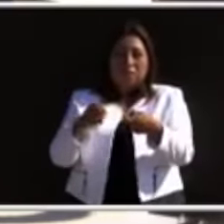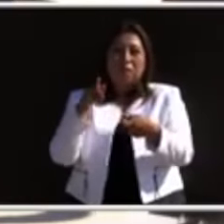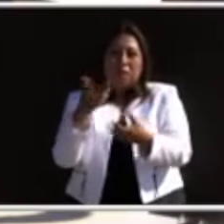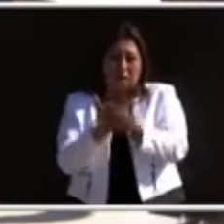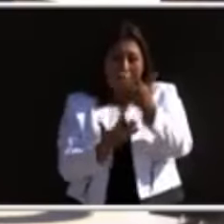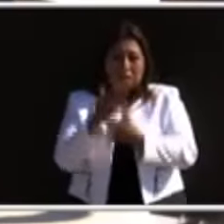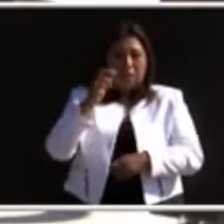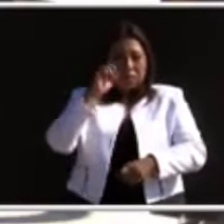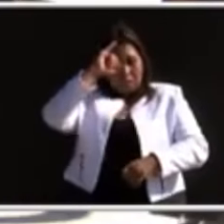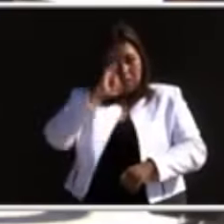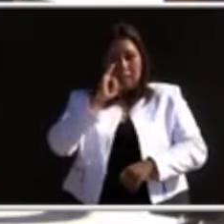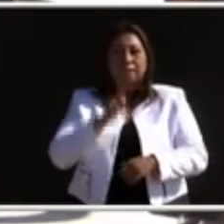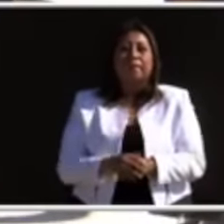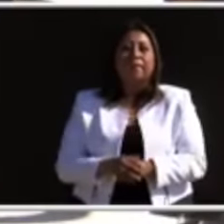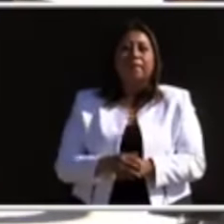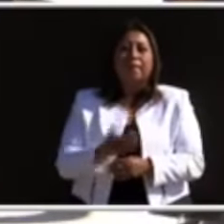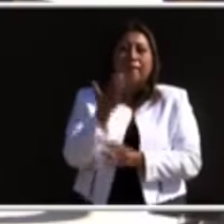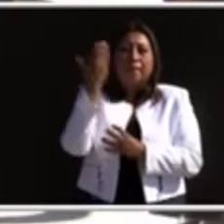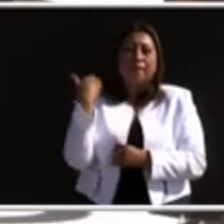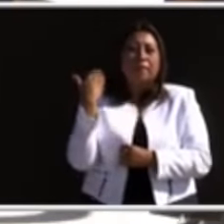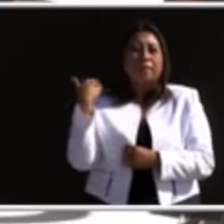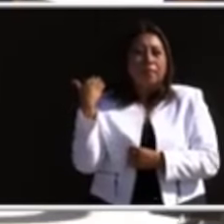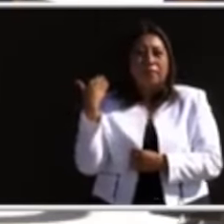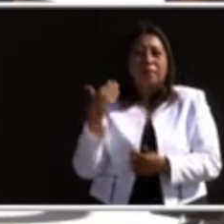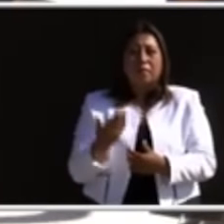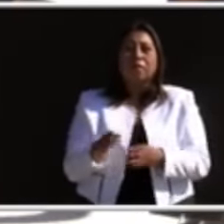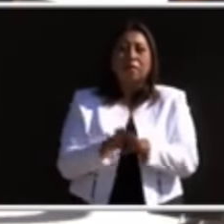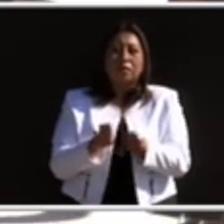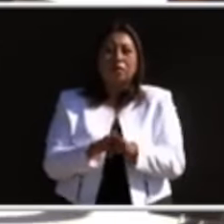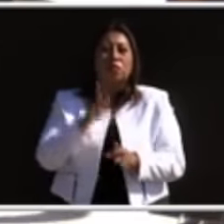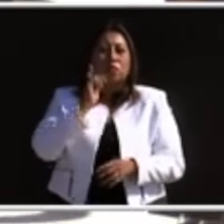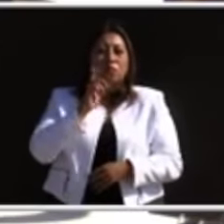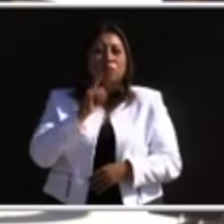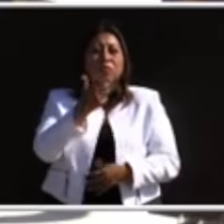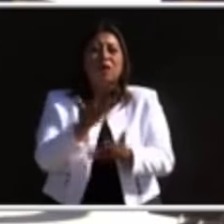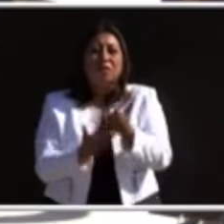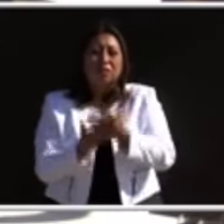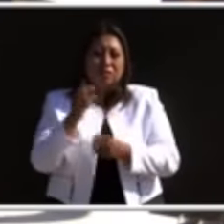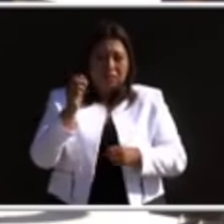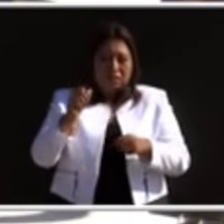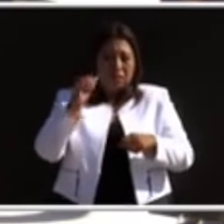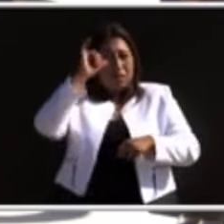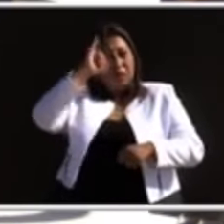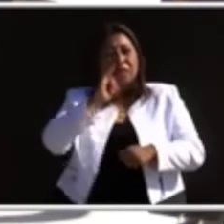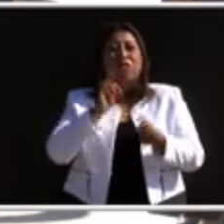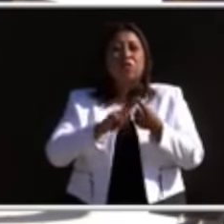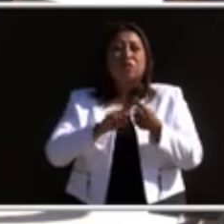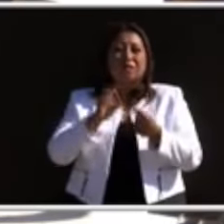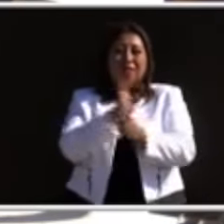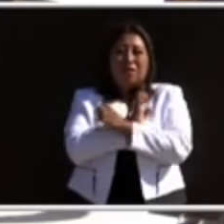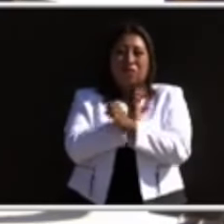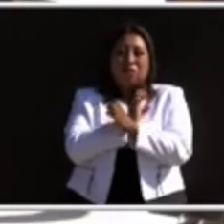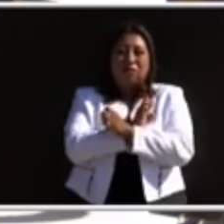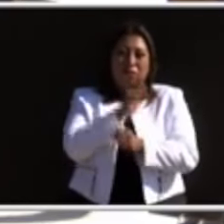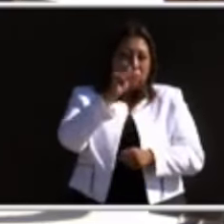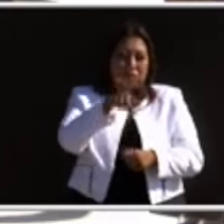Xiara se desempeñaba como directora de Educación en el Ayuntamiento de Boca del Río. Ha trabajado también en la Delegación